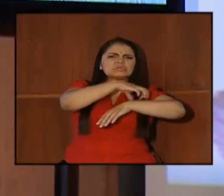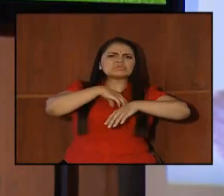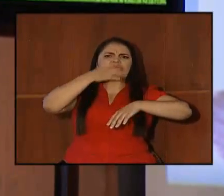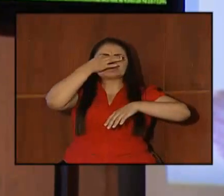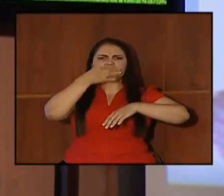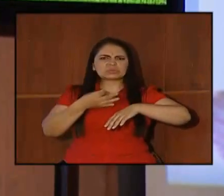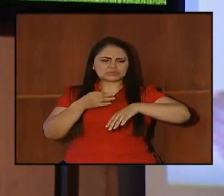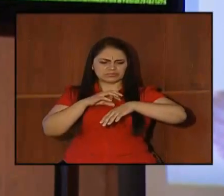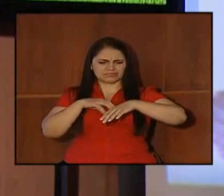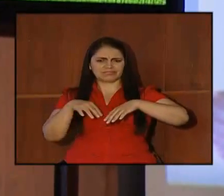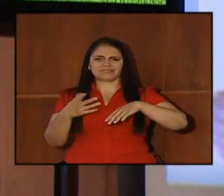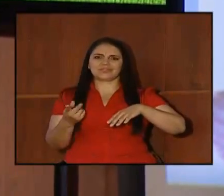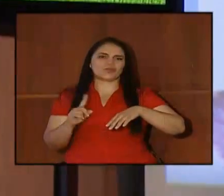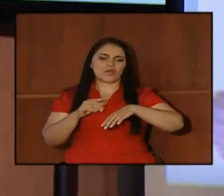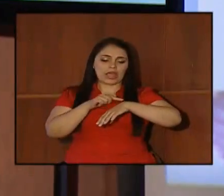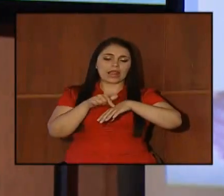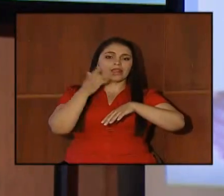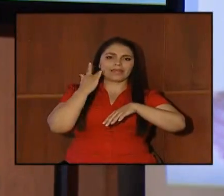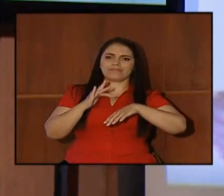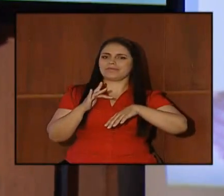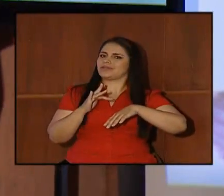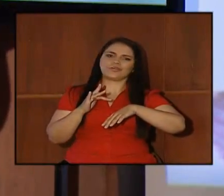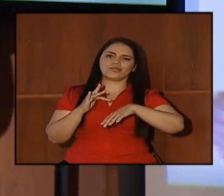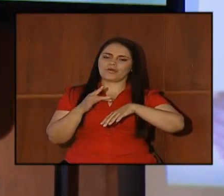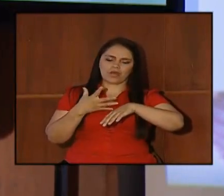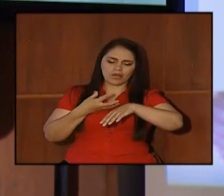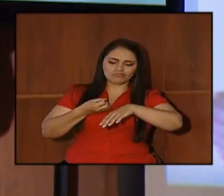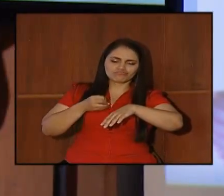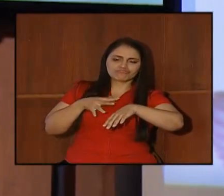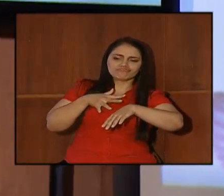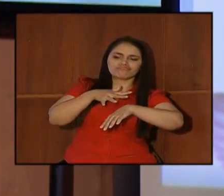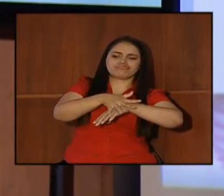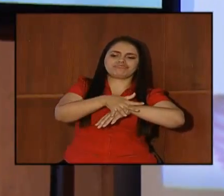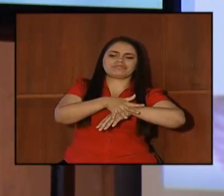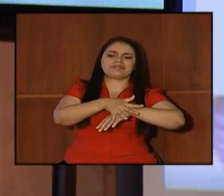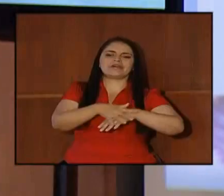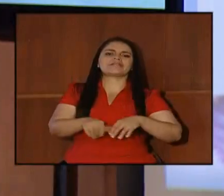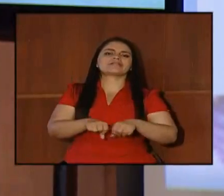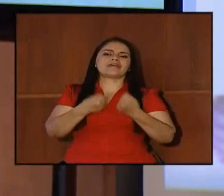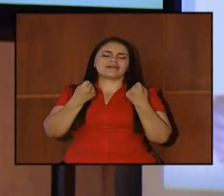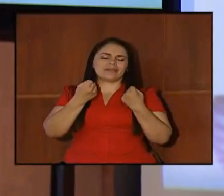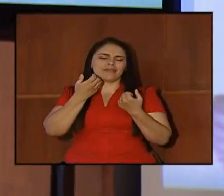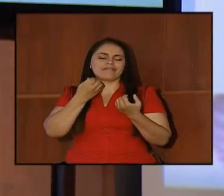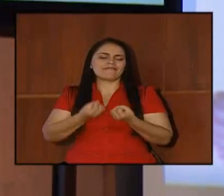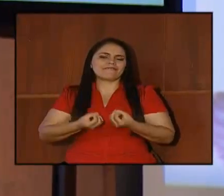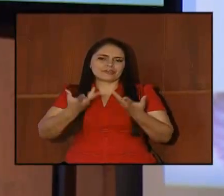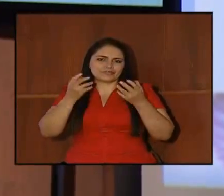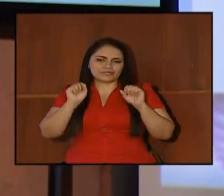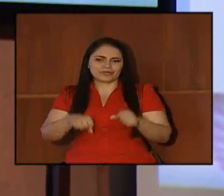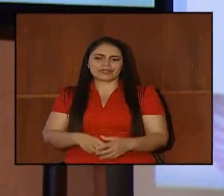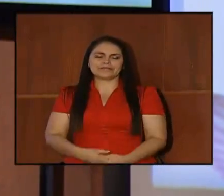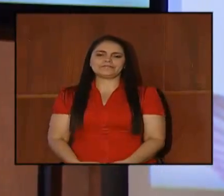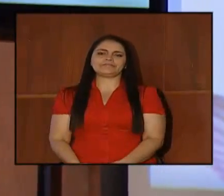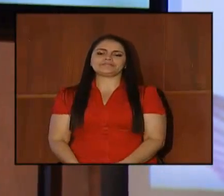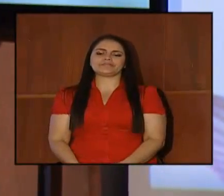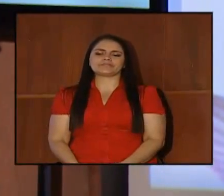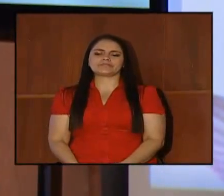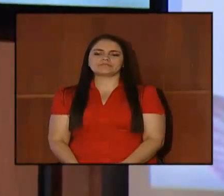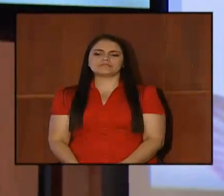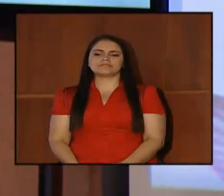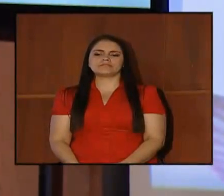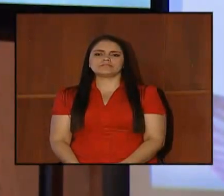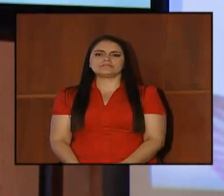muy sucia y eso puede favorecer infección y que se presenten otras heridas en los pacientes. Las